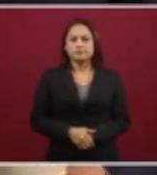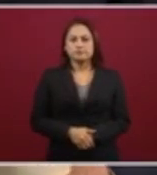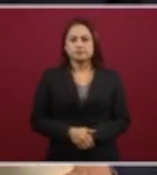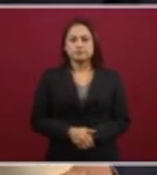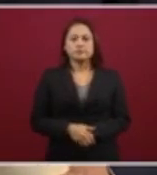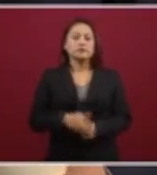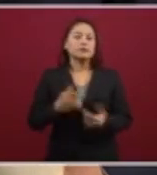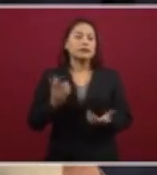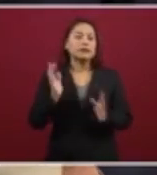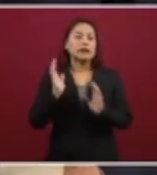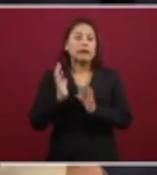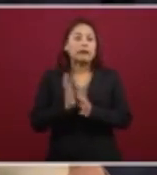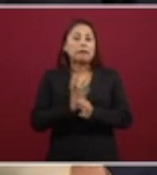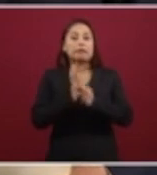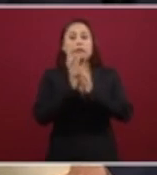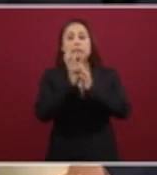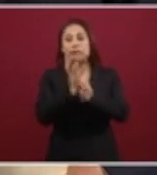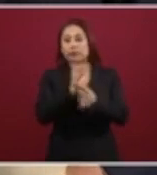actividades